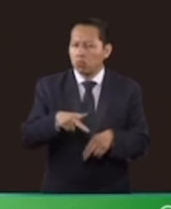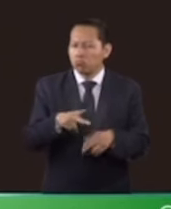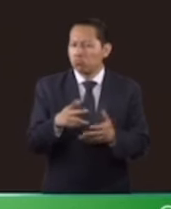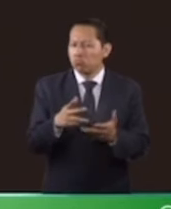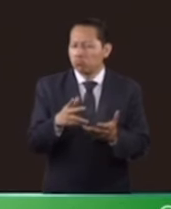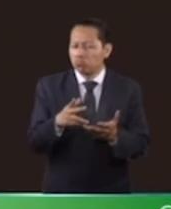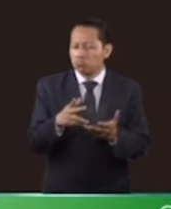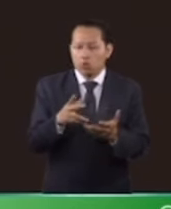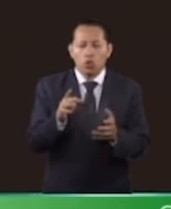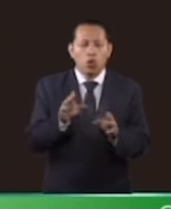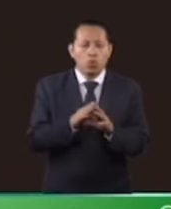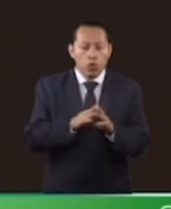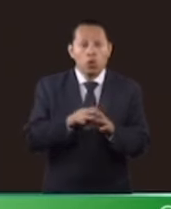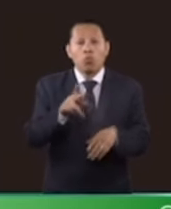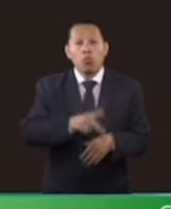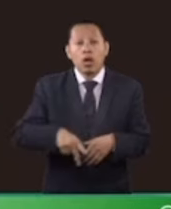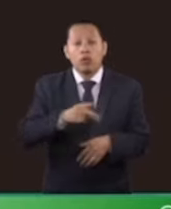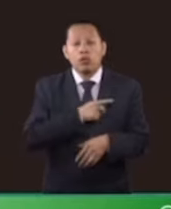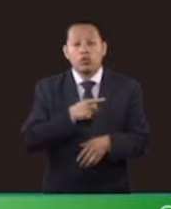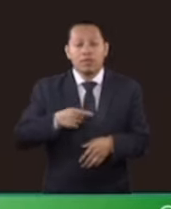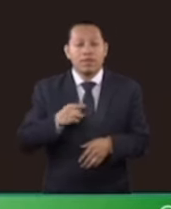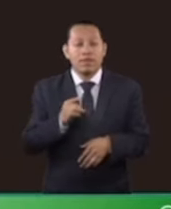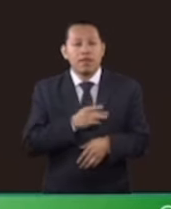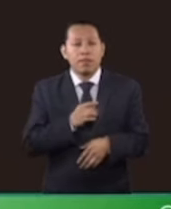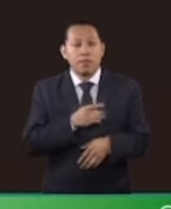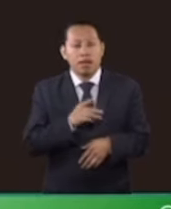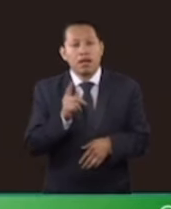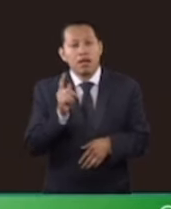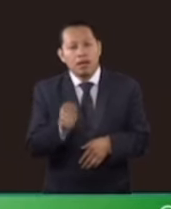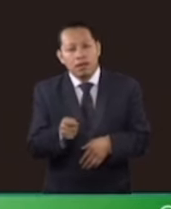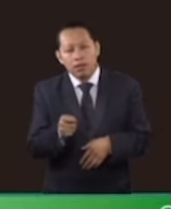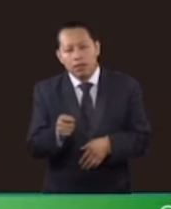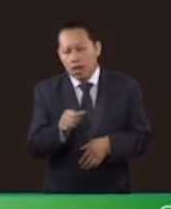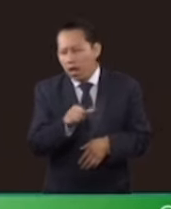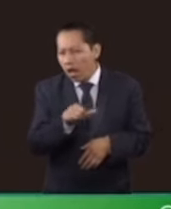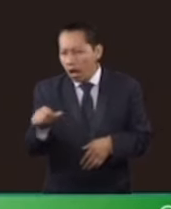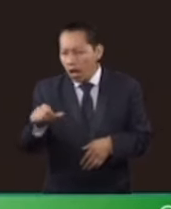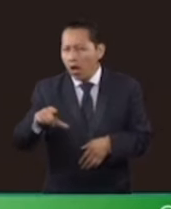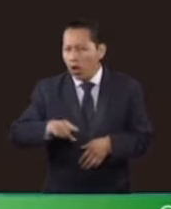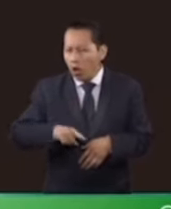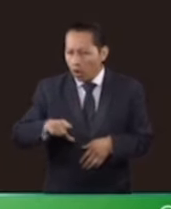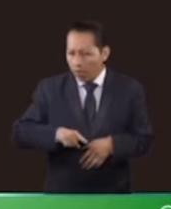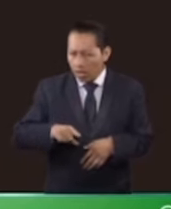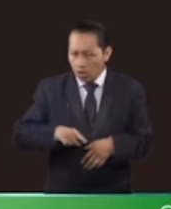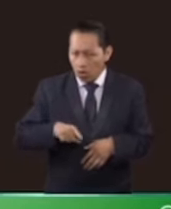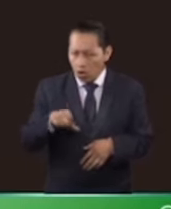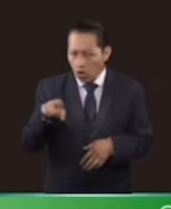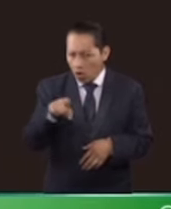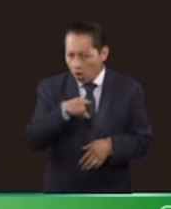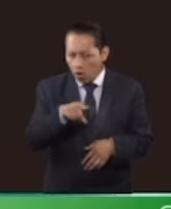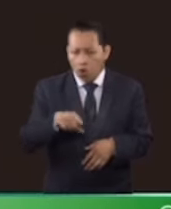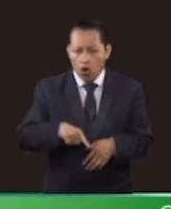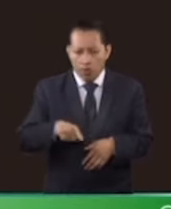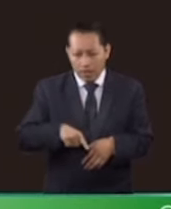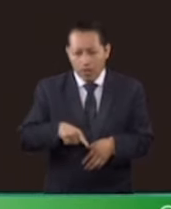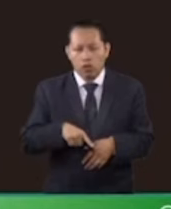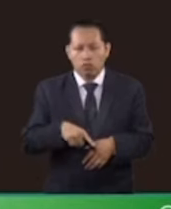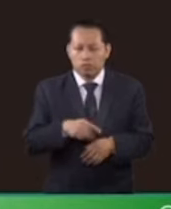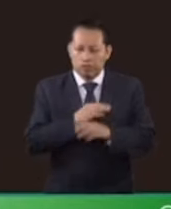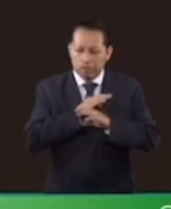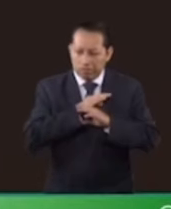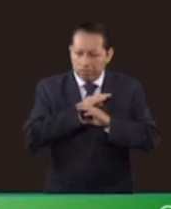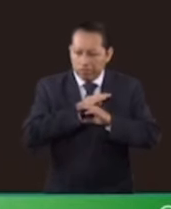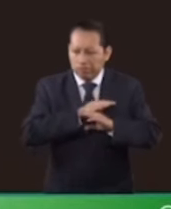pueblos deben temer a esos gobernantes que se resisten